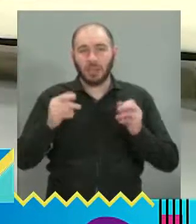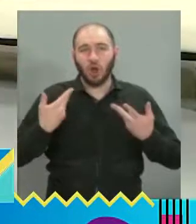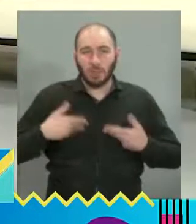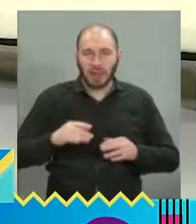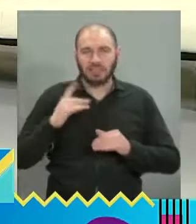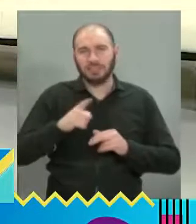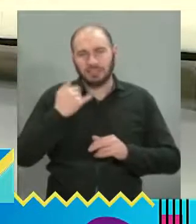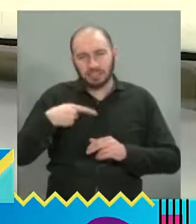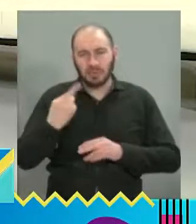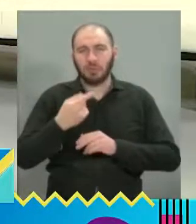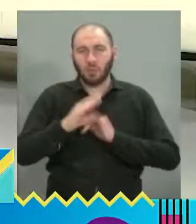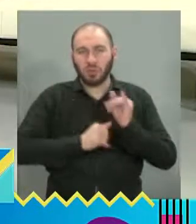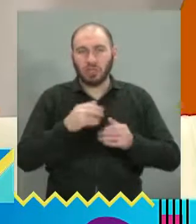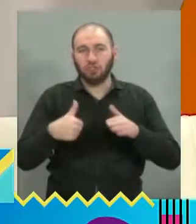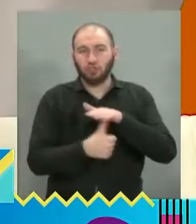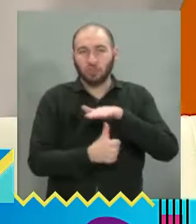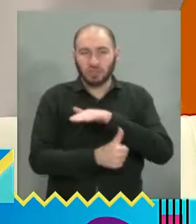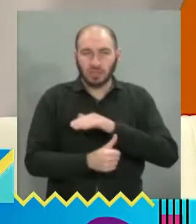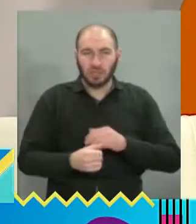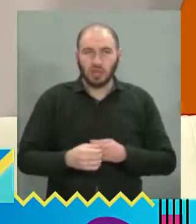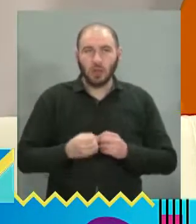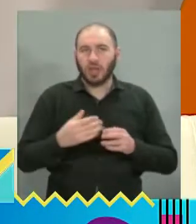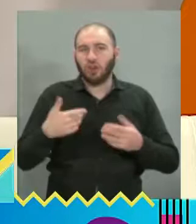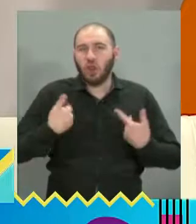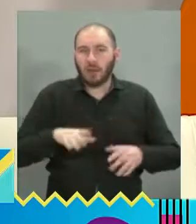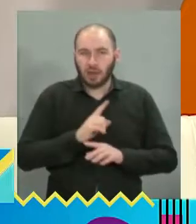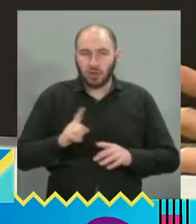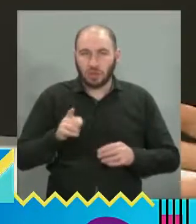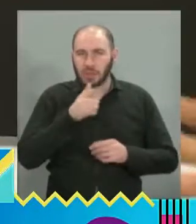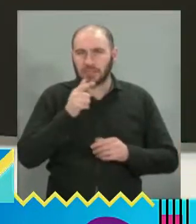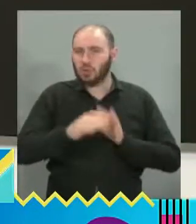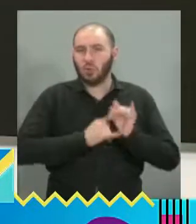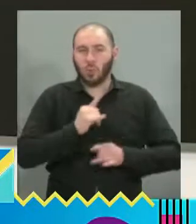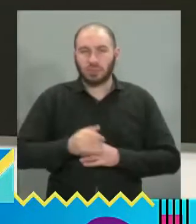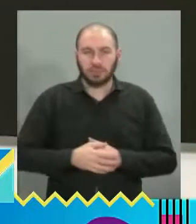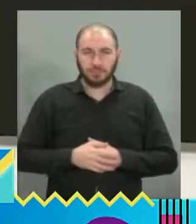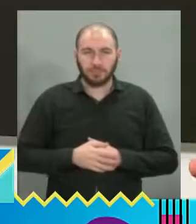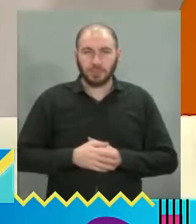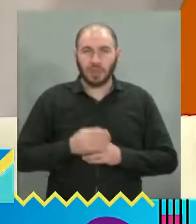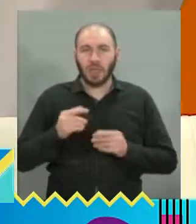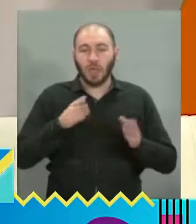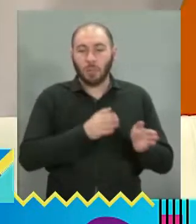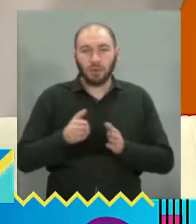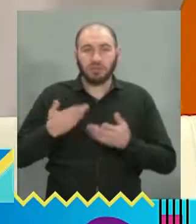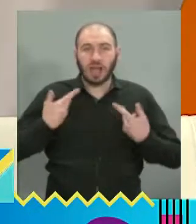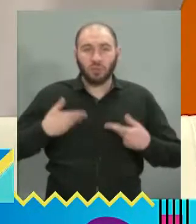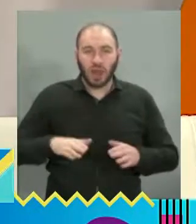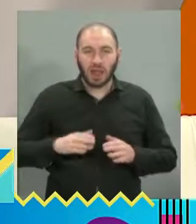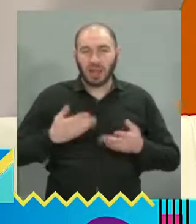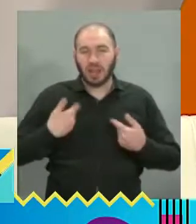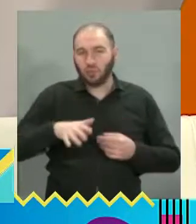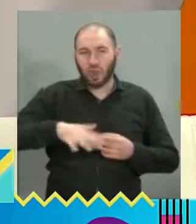la justificación, como decía la chica en el subte, como ¿y por qué no? Porque no es normal, como si eso justificara basado en un proceso natural, de la